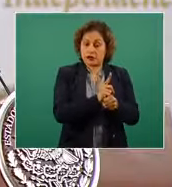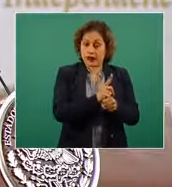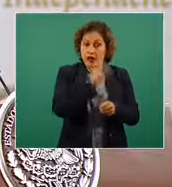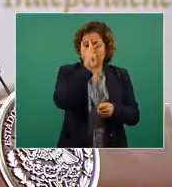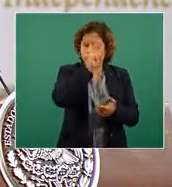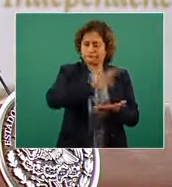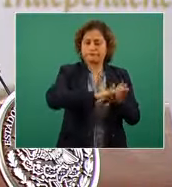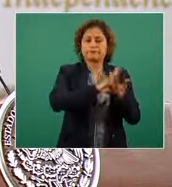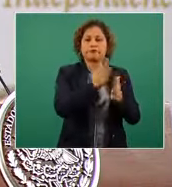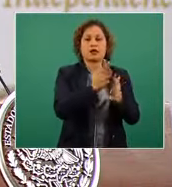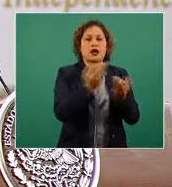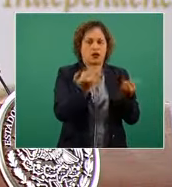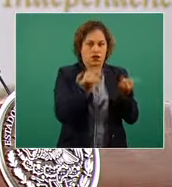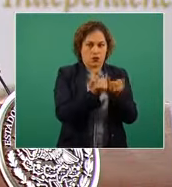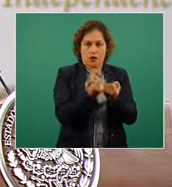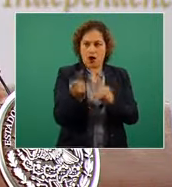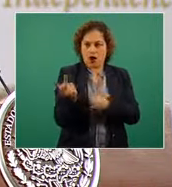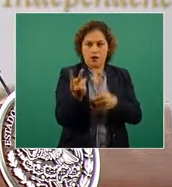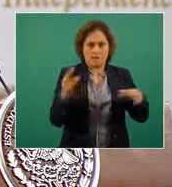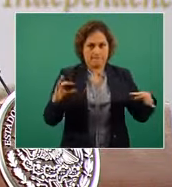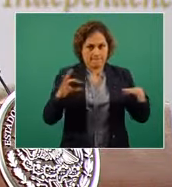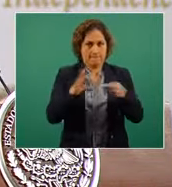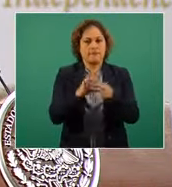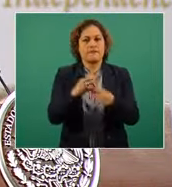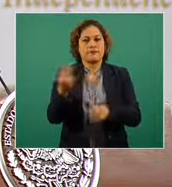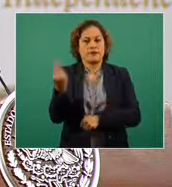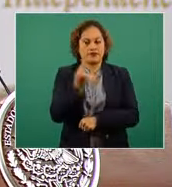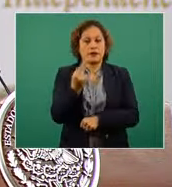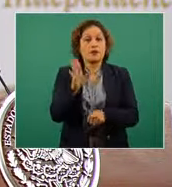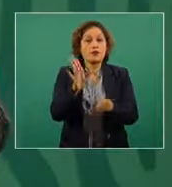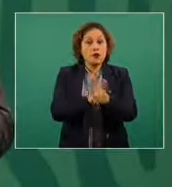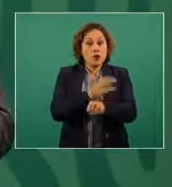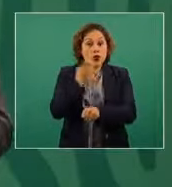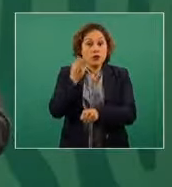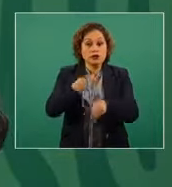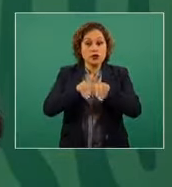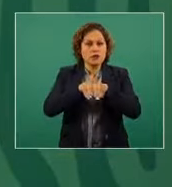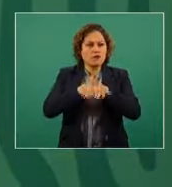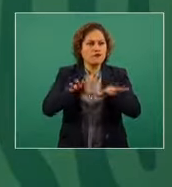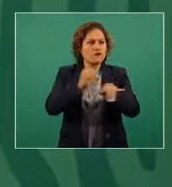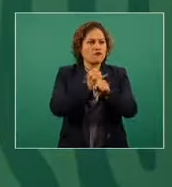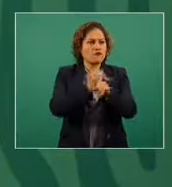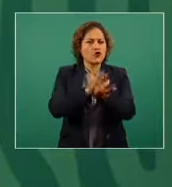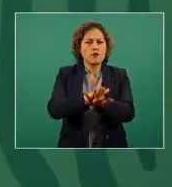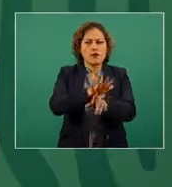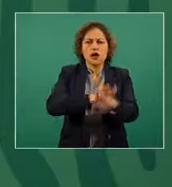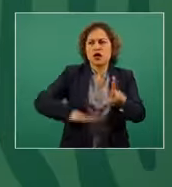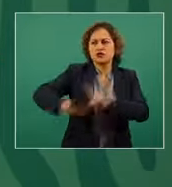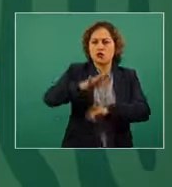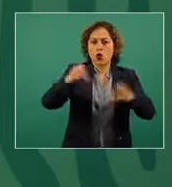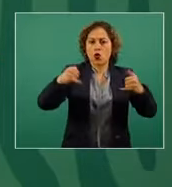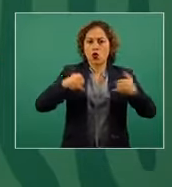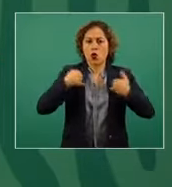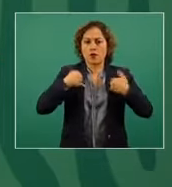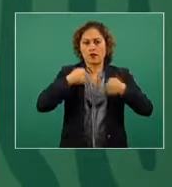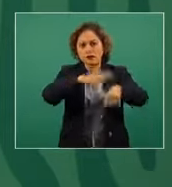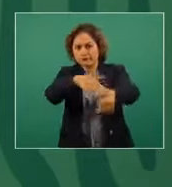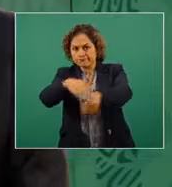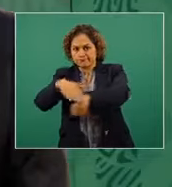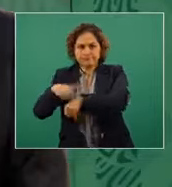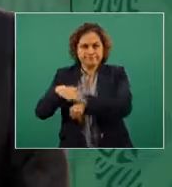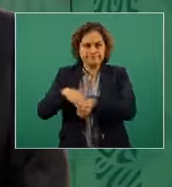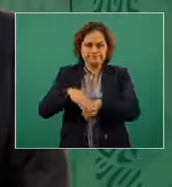fundamental mantener la campaña de orientación a los jóvenes del daño que causan las drogas, sobre